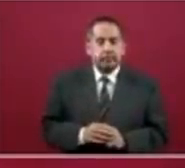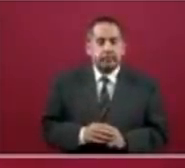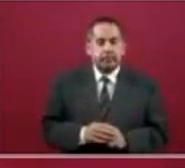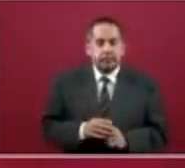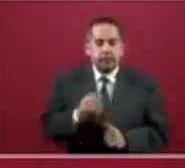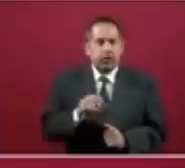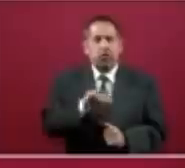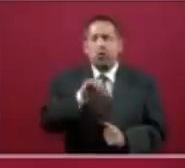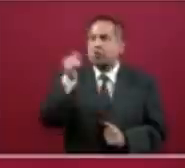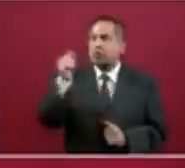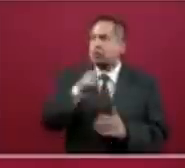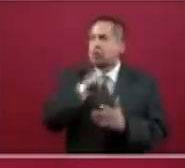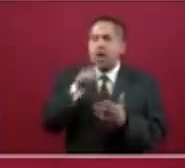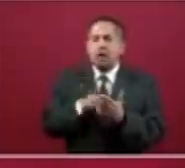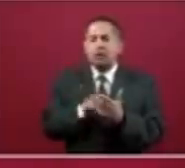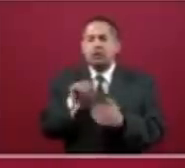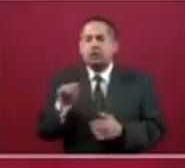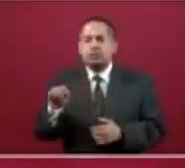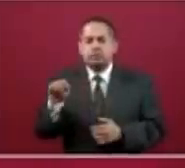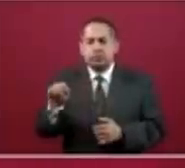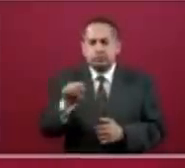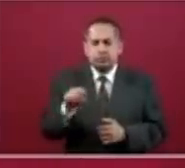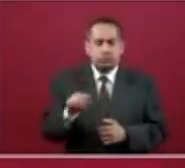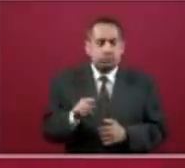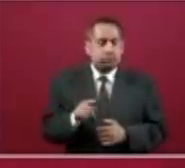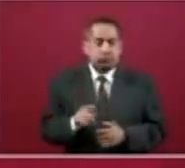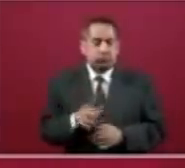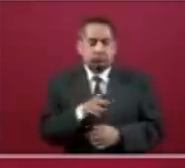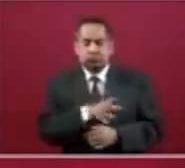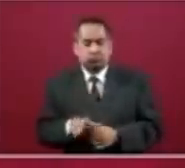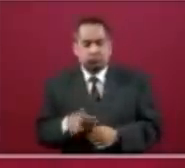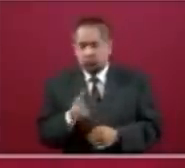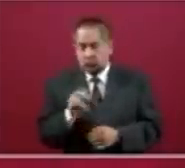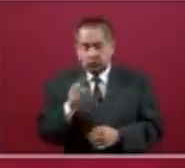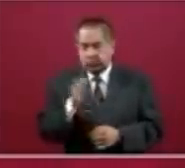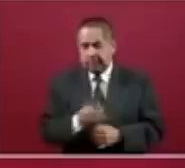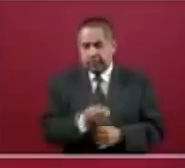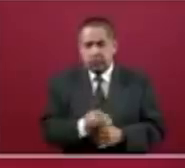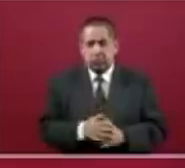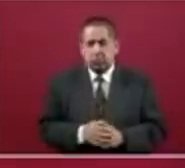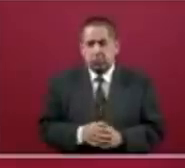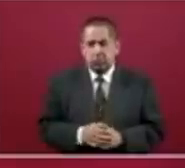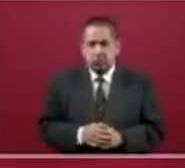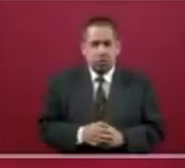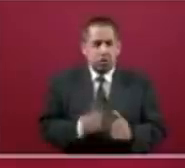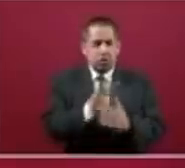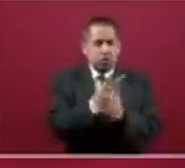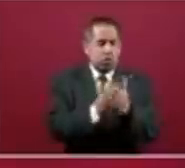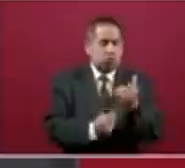en otras partes han rechazado la fusión.